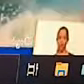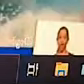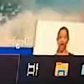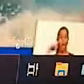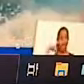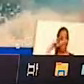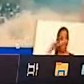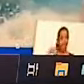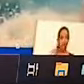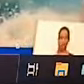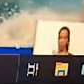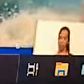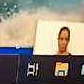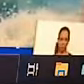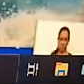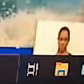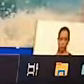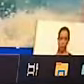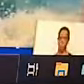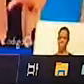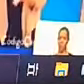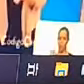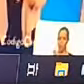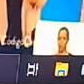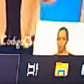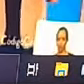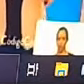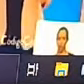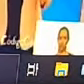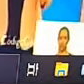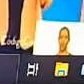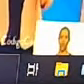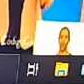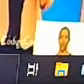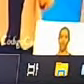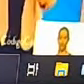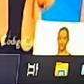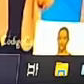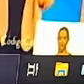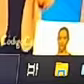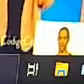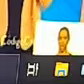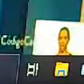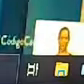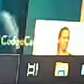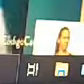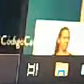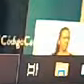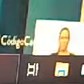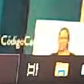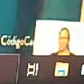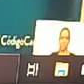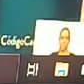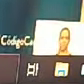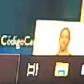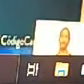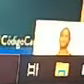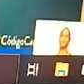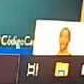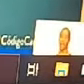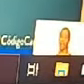no se cumplió. Muy pocos venezolanos cruzaron la frontera y los mandatarios empezaron a impacientarse. Tanto así que el presidente de Chile,